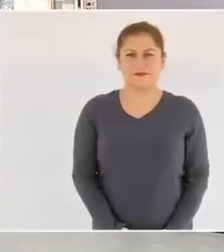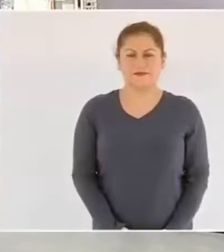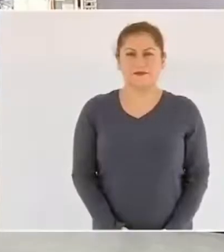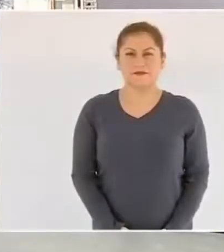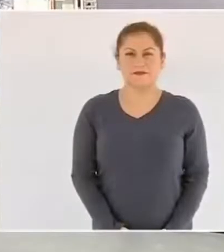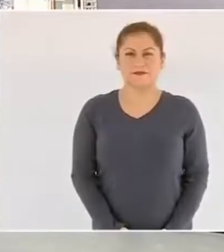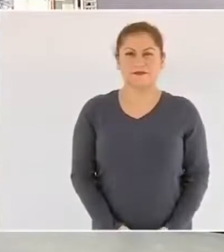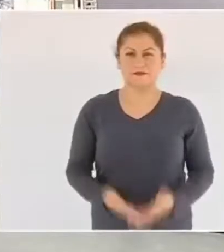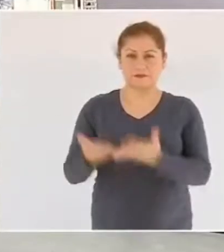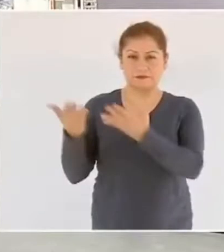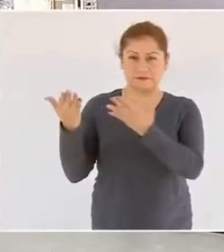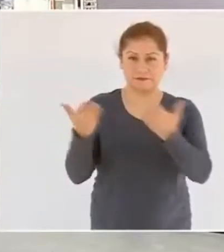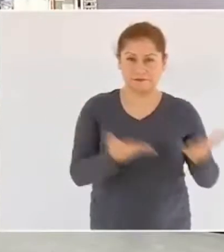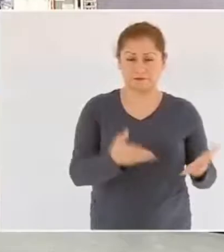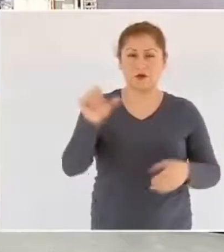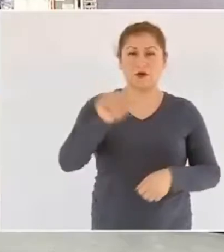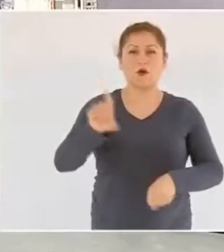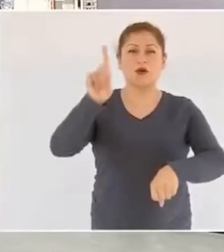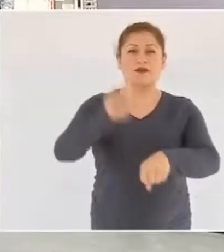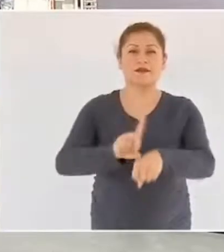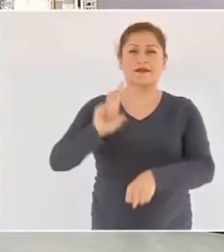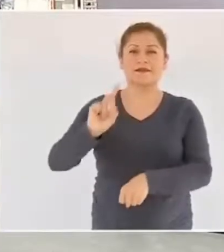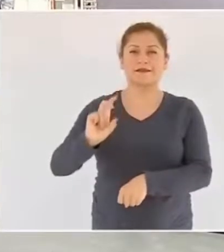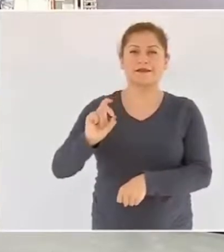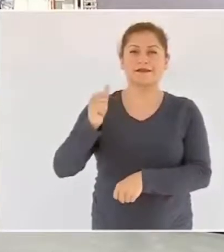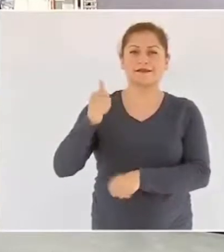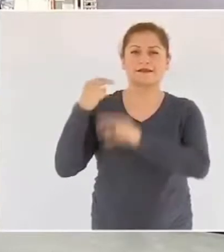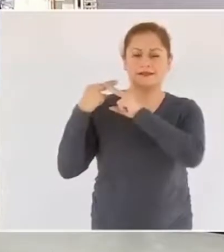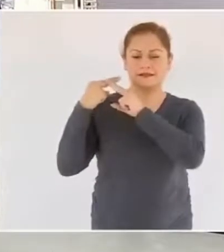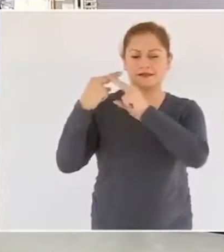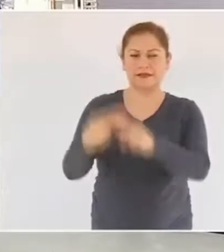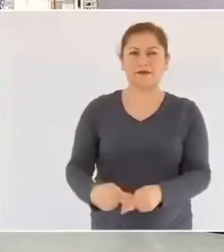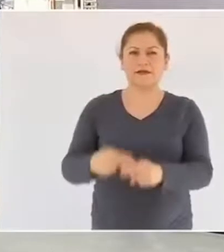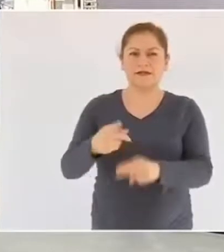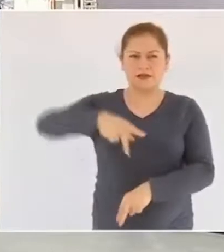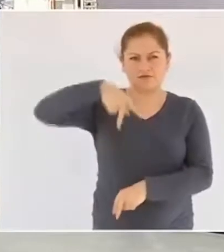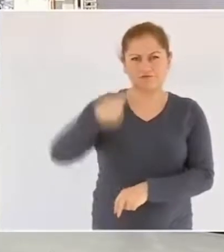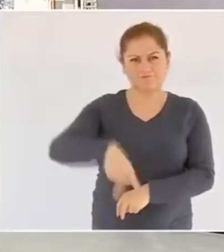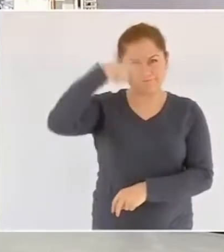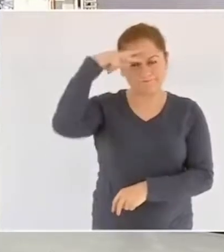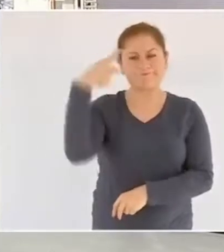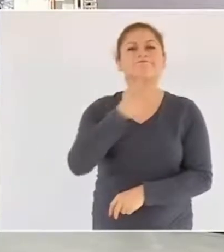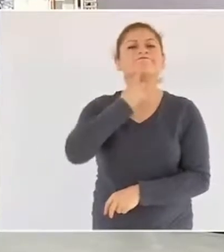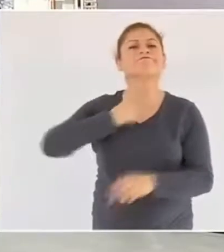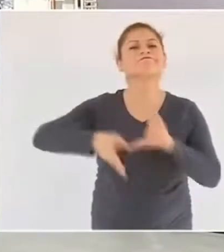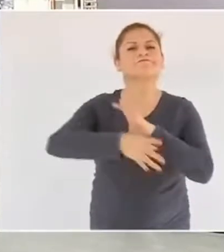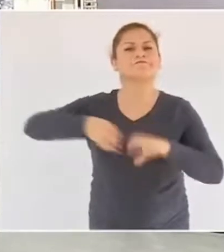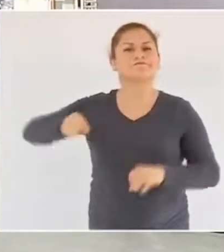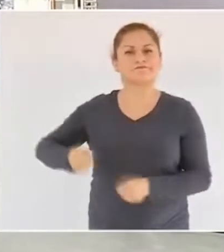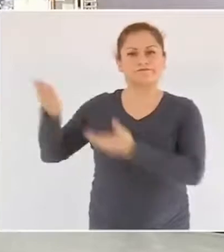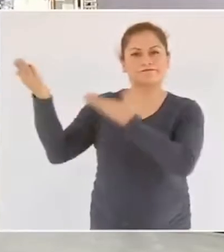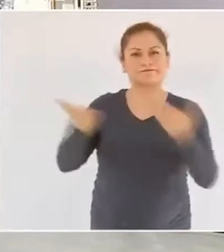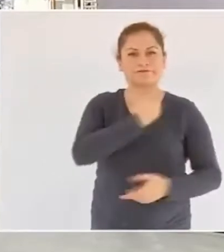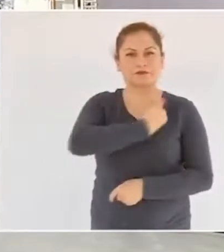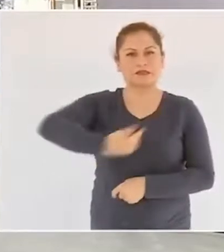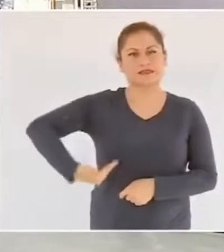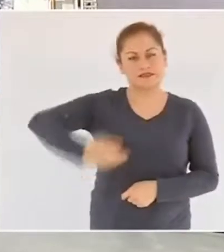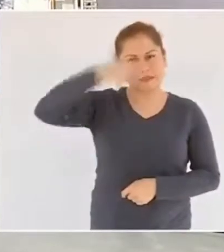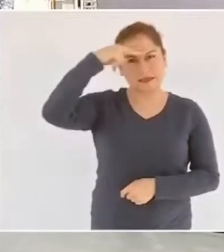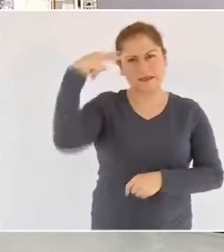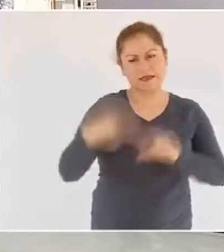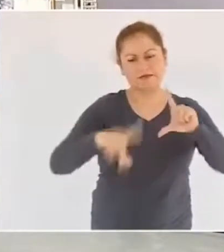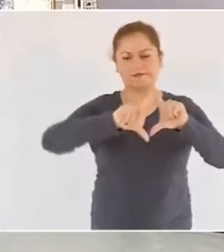Preside esta ceremonia del 83 aniversario de la expropiación petrolera el presidente constitucional de los Estados Unidos